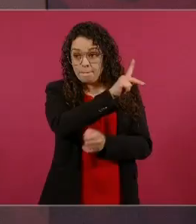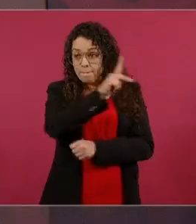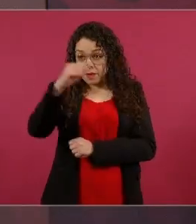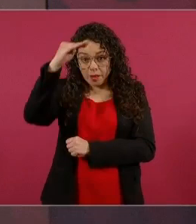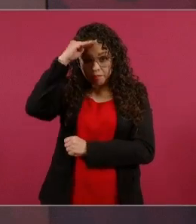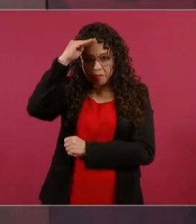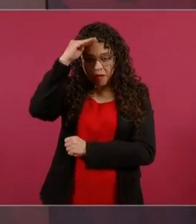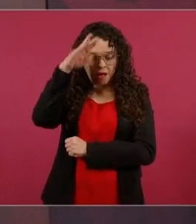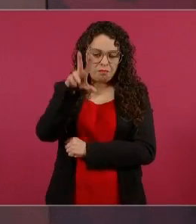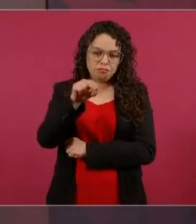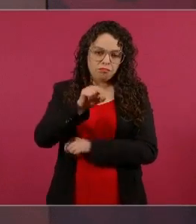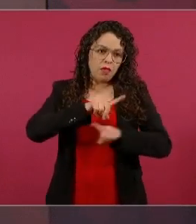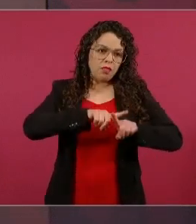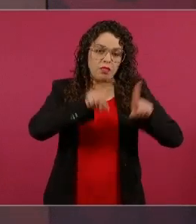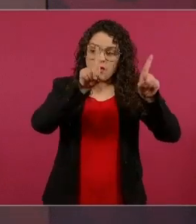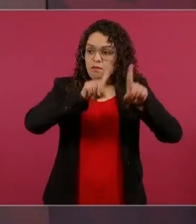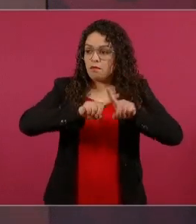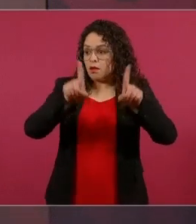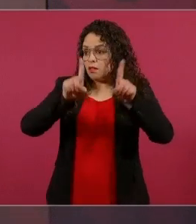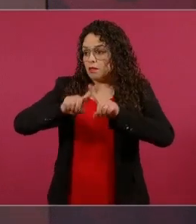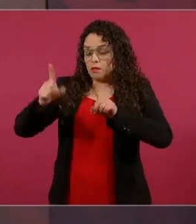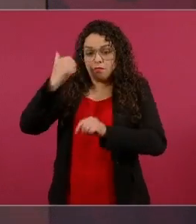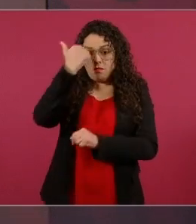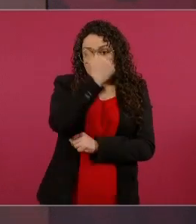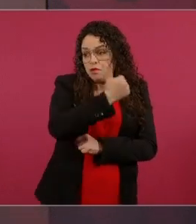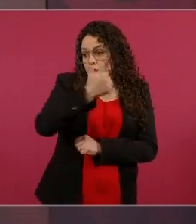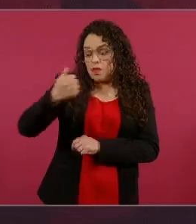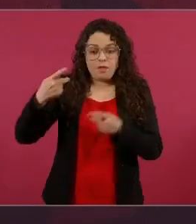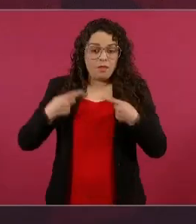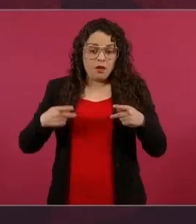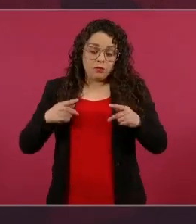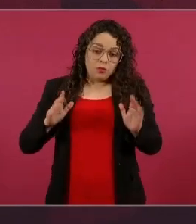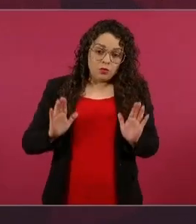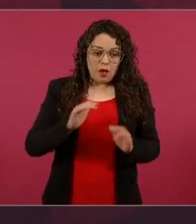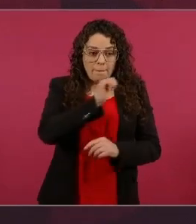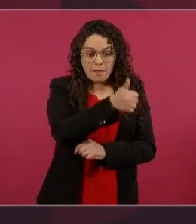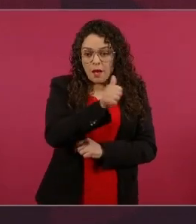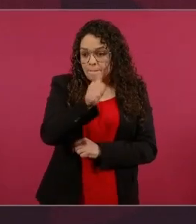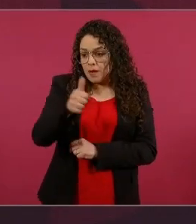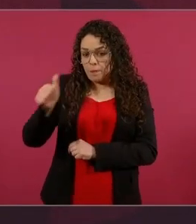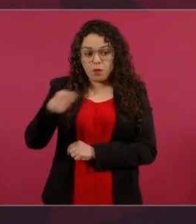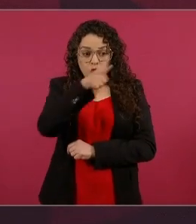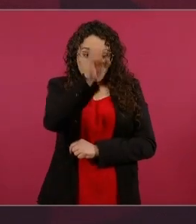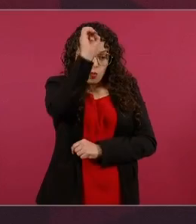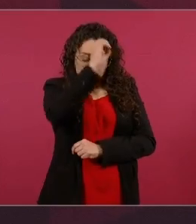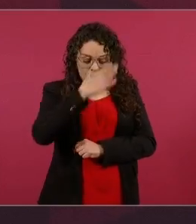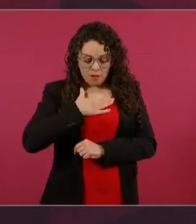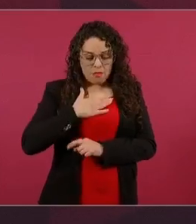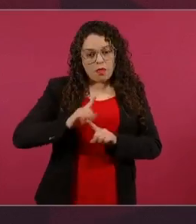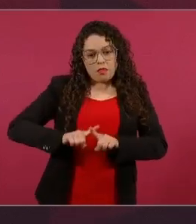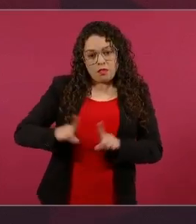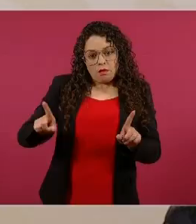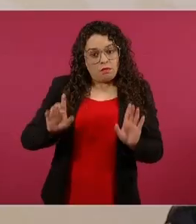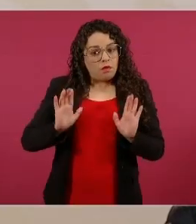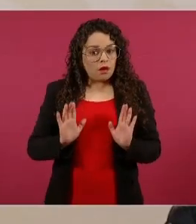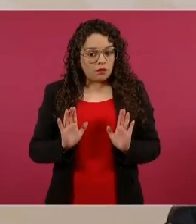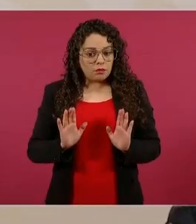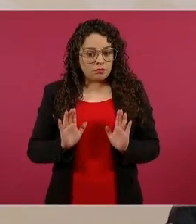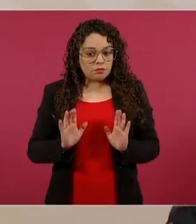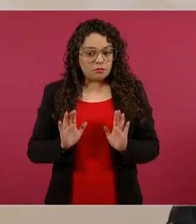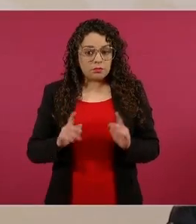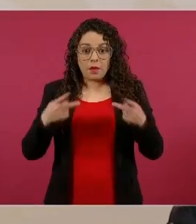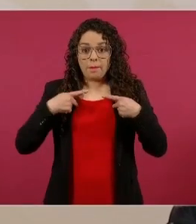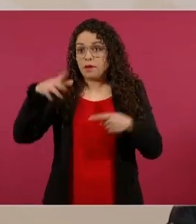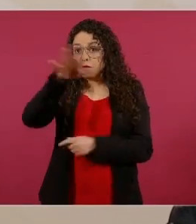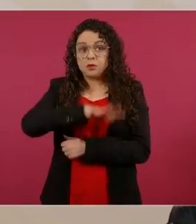igual hay pluralidad entonces tú tienes una opinión Yo tengo otra y los